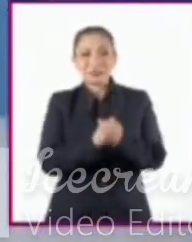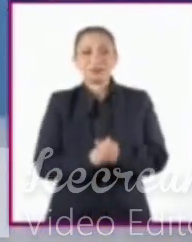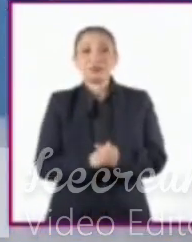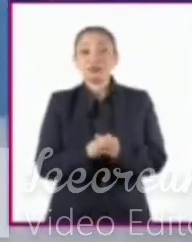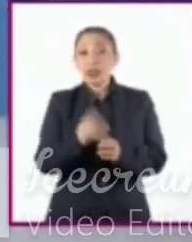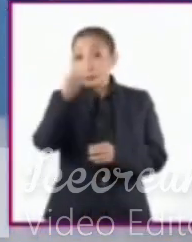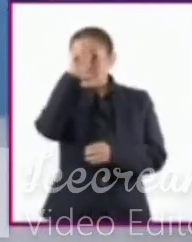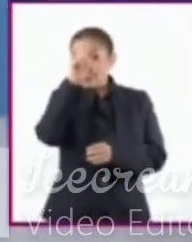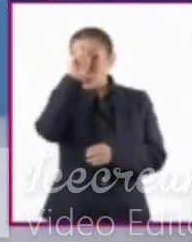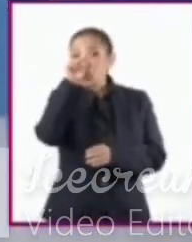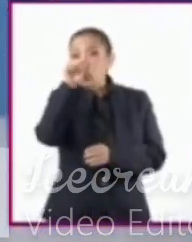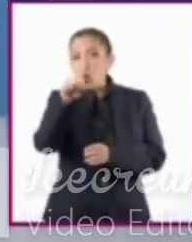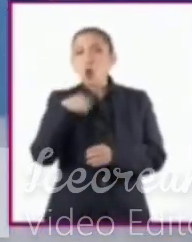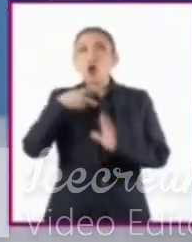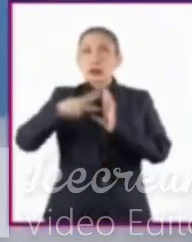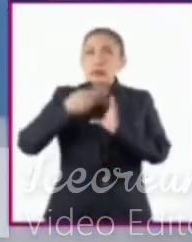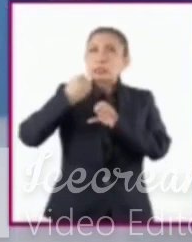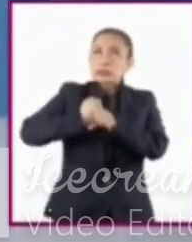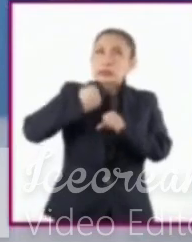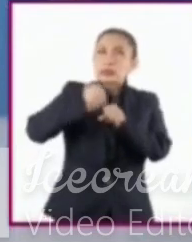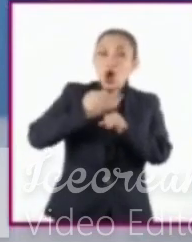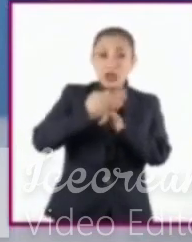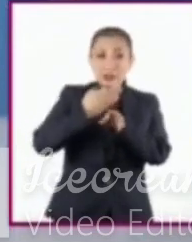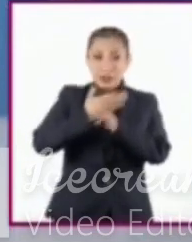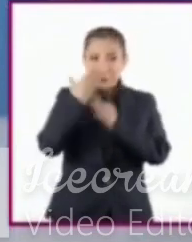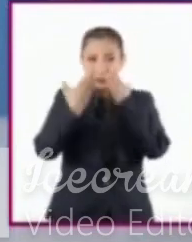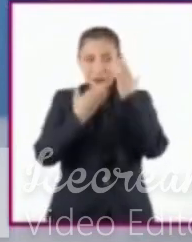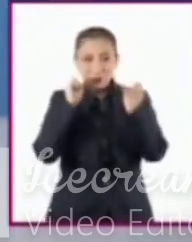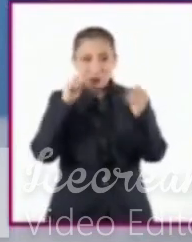Les recomiendo que sigan repasando lo que hemos estudiado.